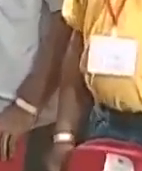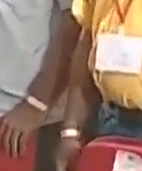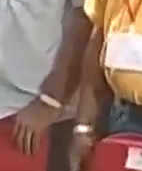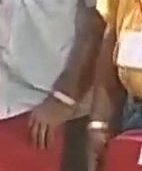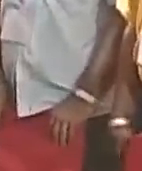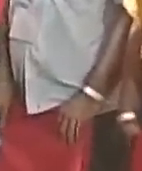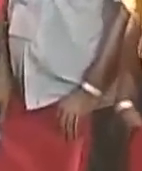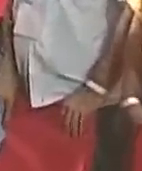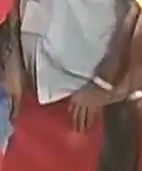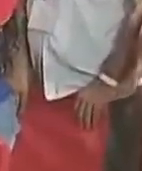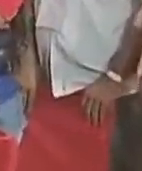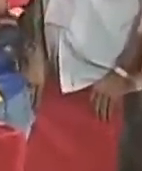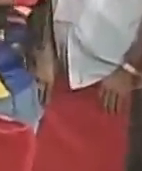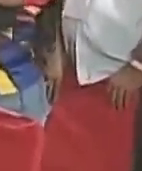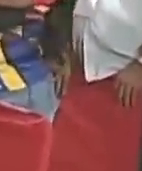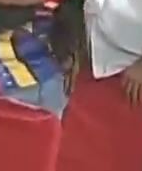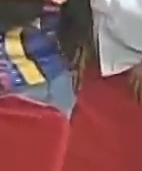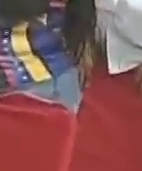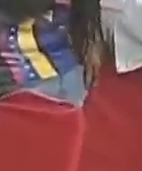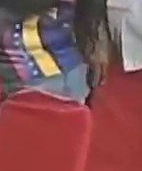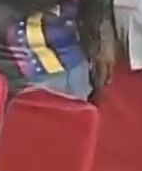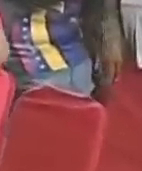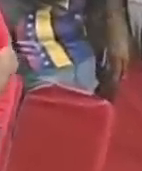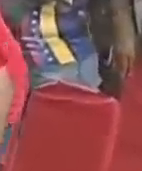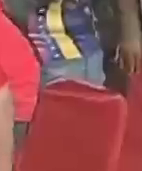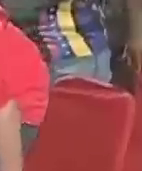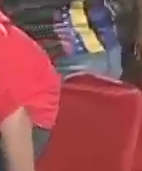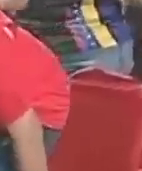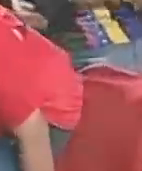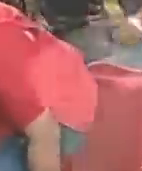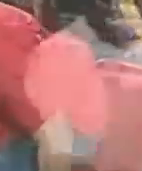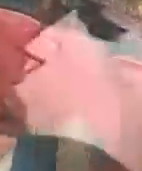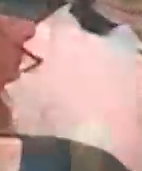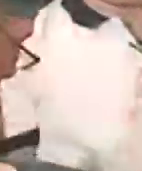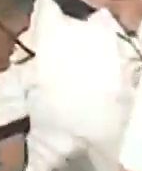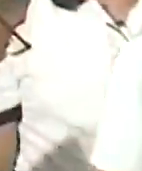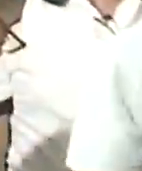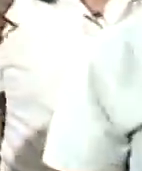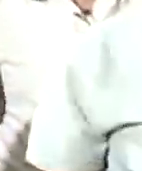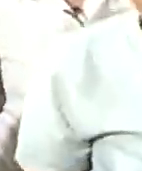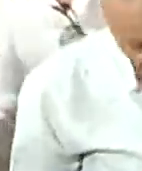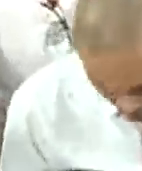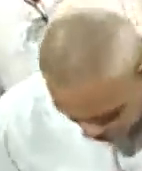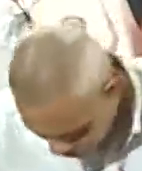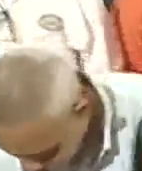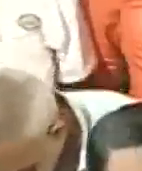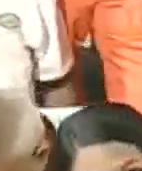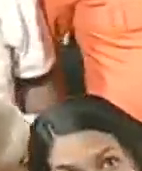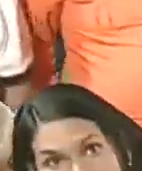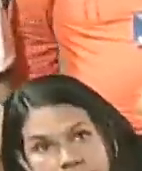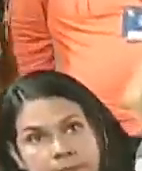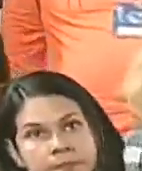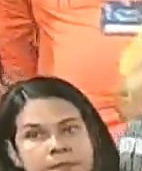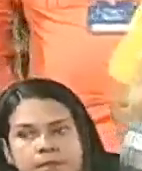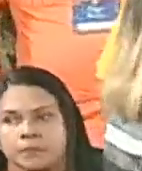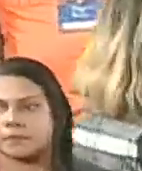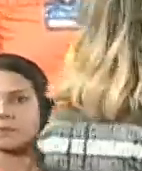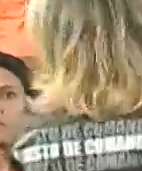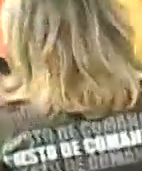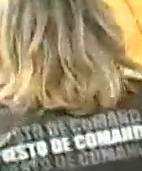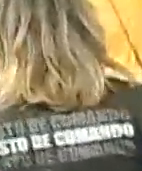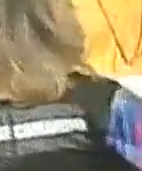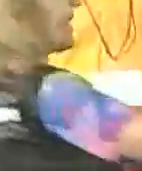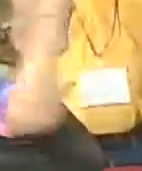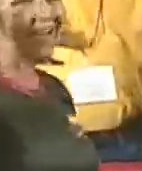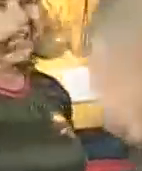registran los hombres. De igual manera, el presidente Nicolás Maduro Moros ha llamado a la organización de las féminas, así como a la